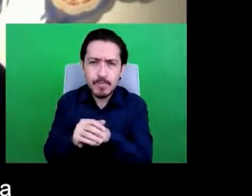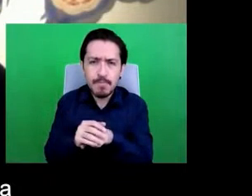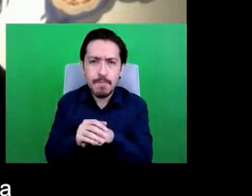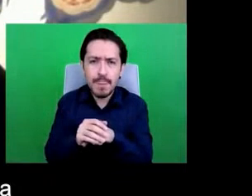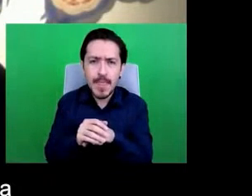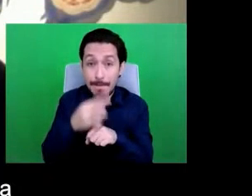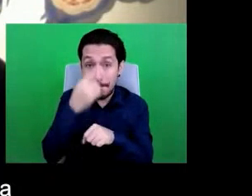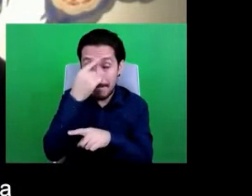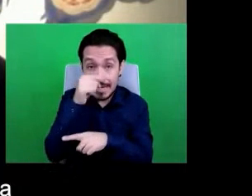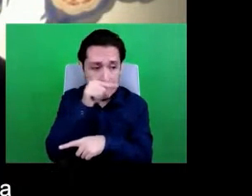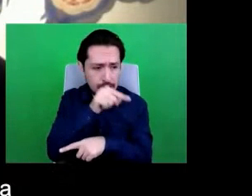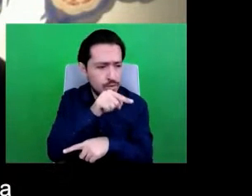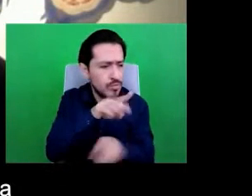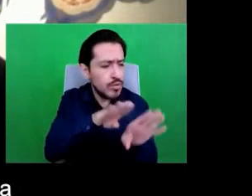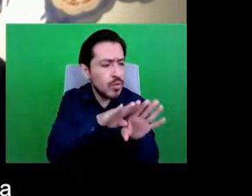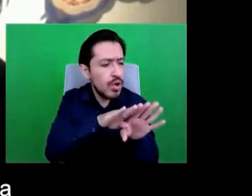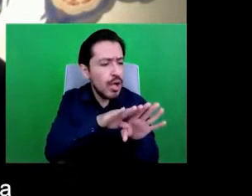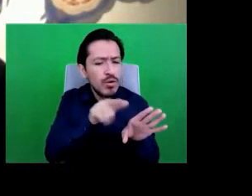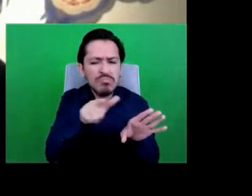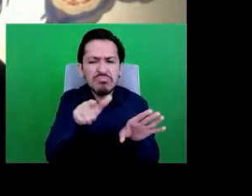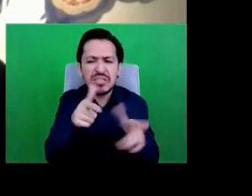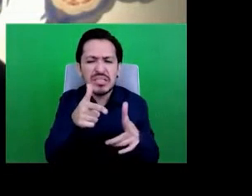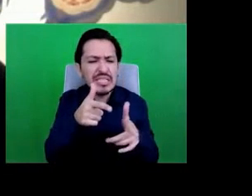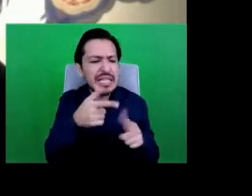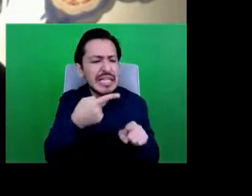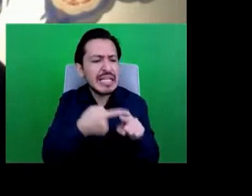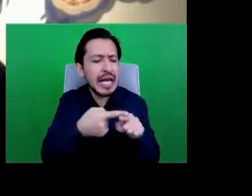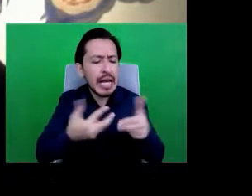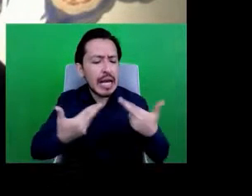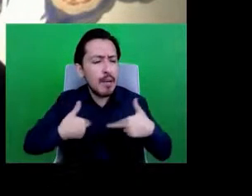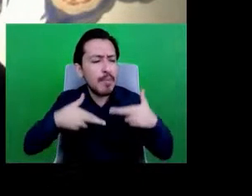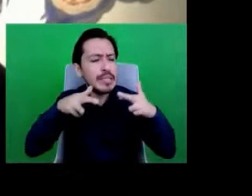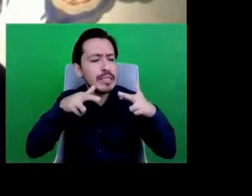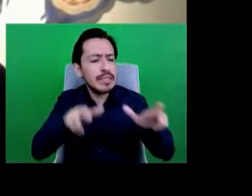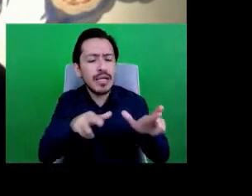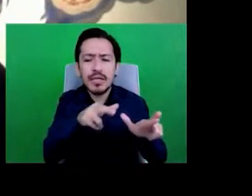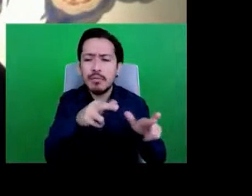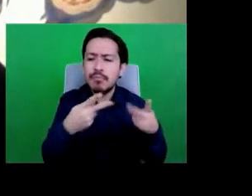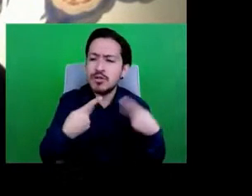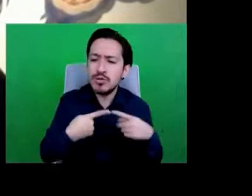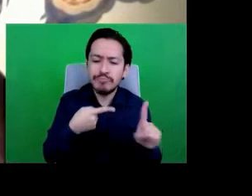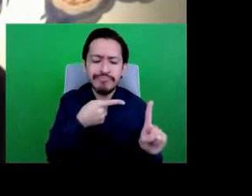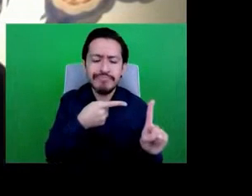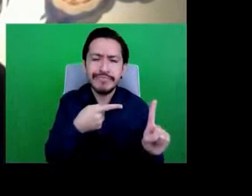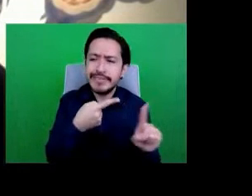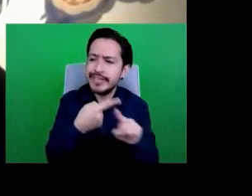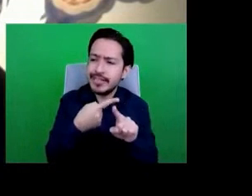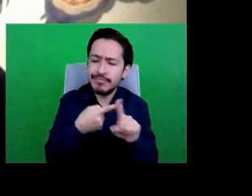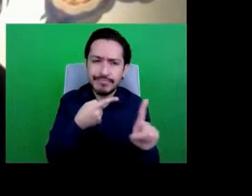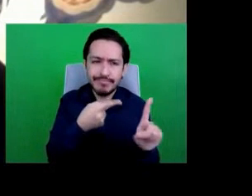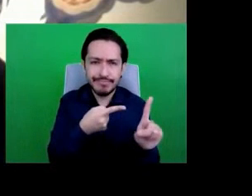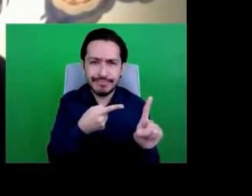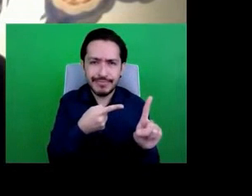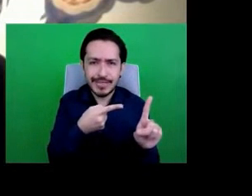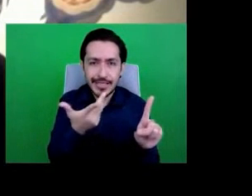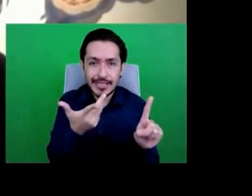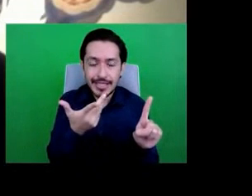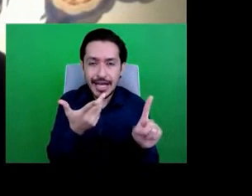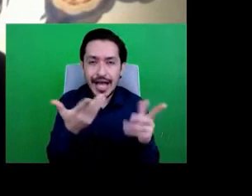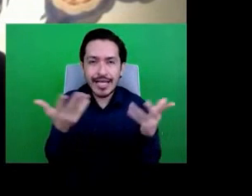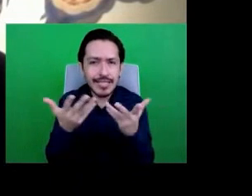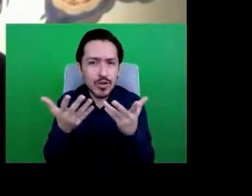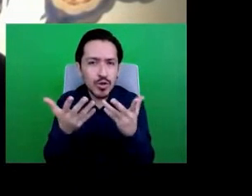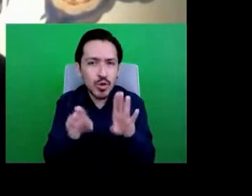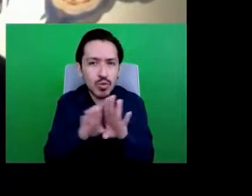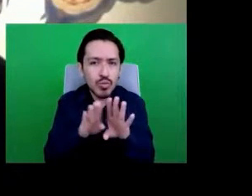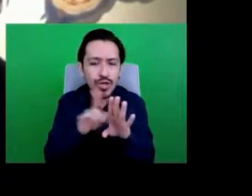que quieren que lo represente. Tienen además que recaudar los fondos haciendo crowdfunding con